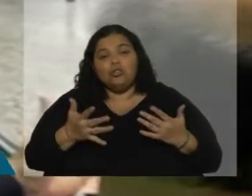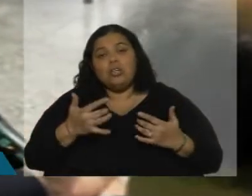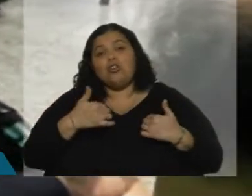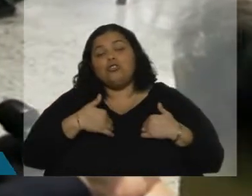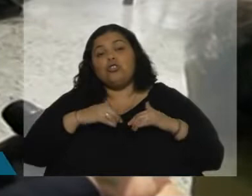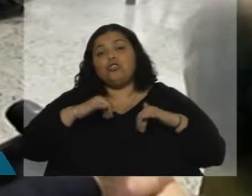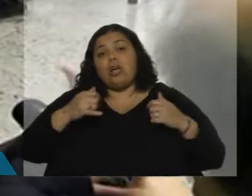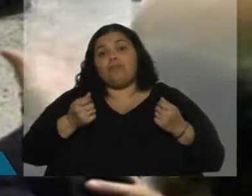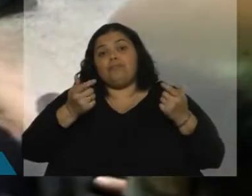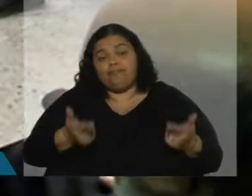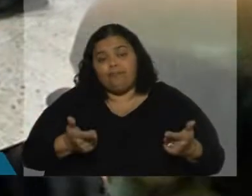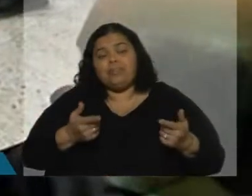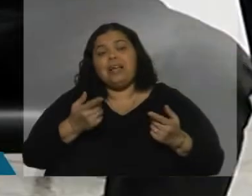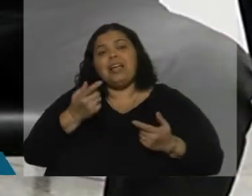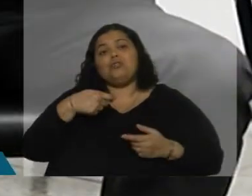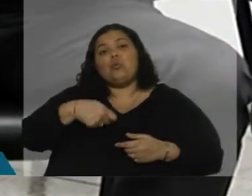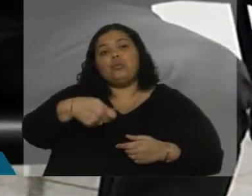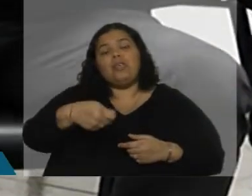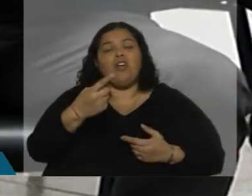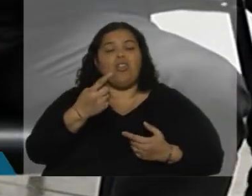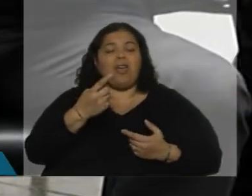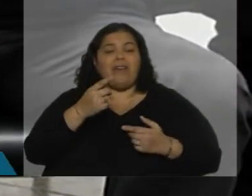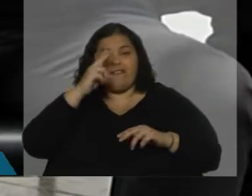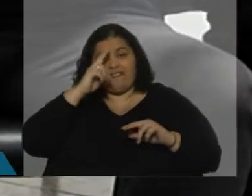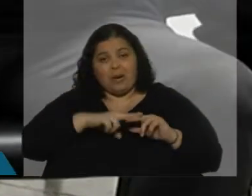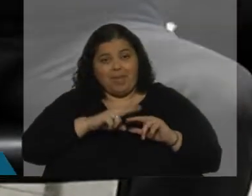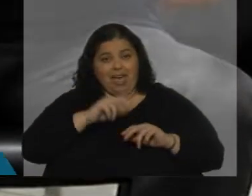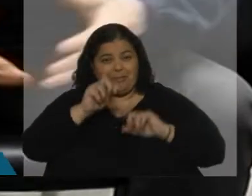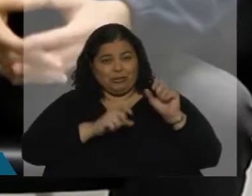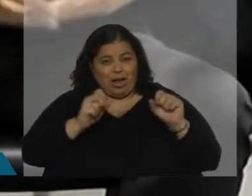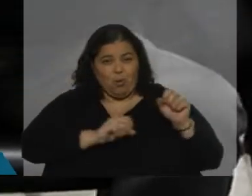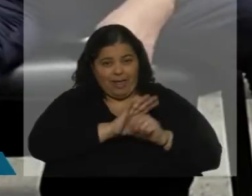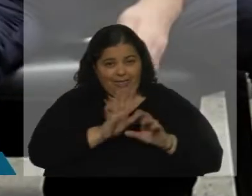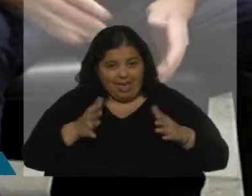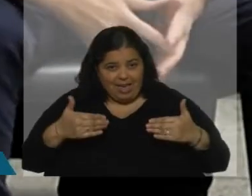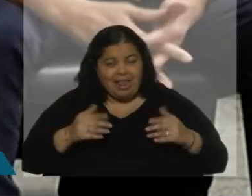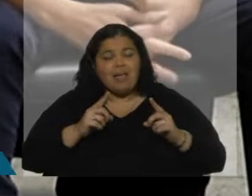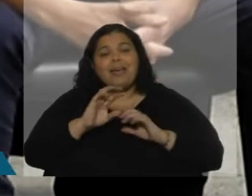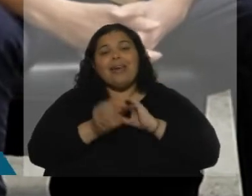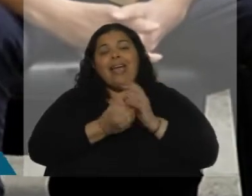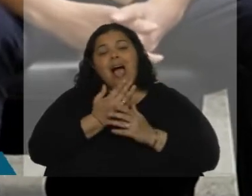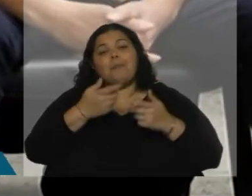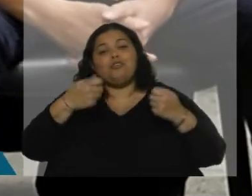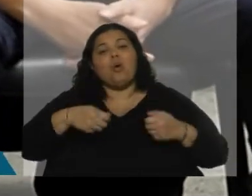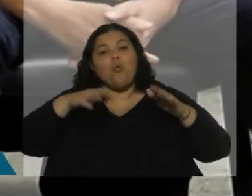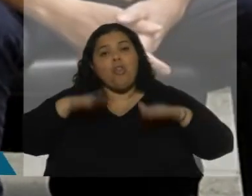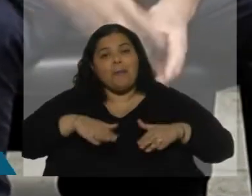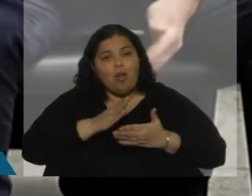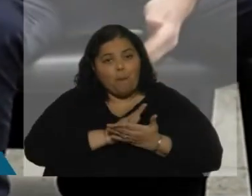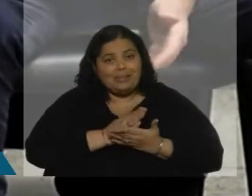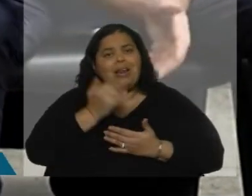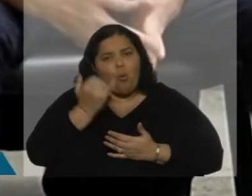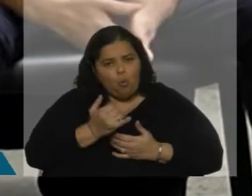subsidio por enfermedad a las personas cuarentena das y creamos el seguro de paro parcial hubo muchas modificaciones que están